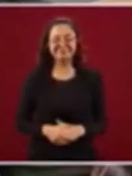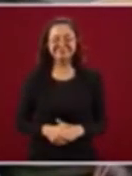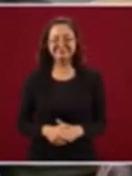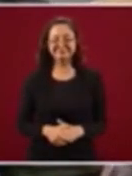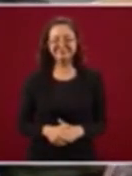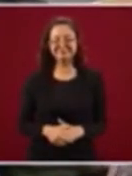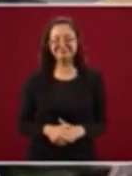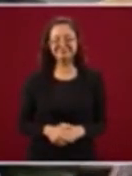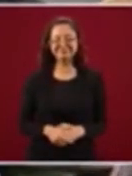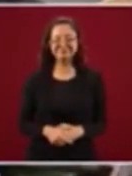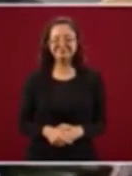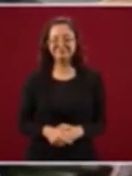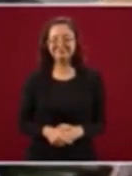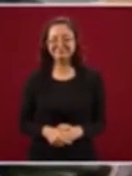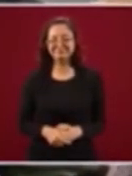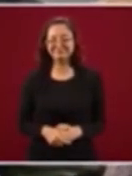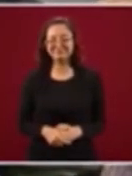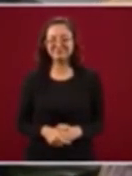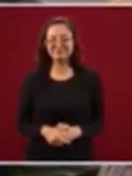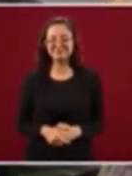Mire la alcoba esa.